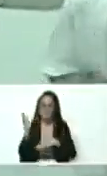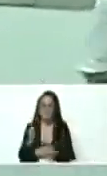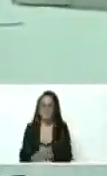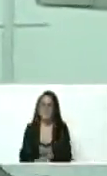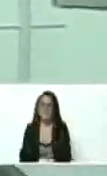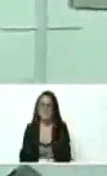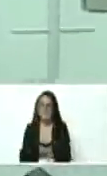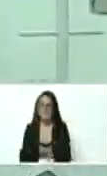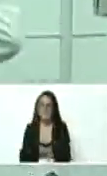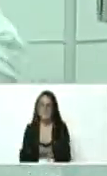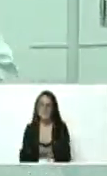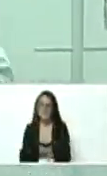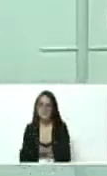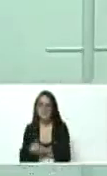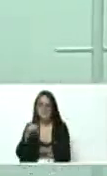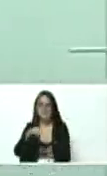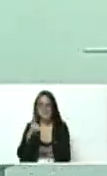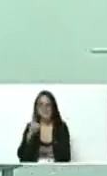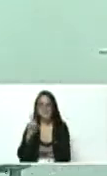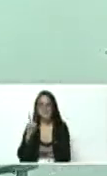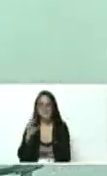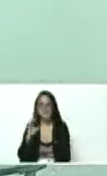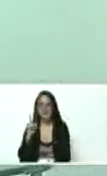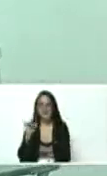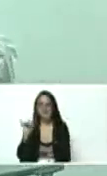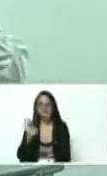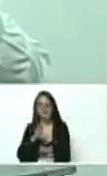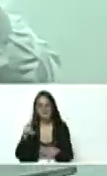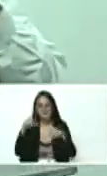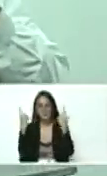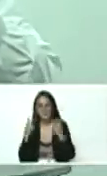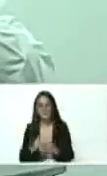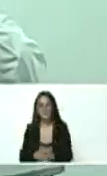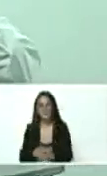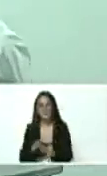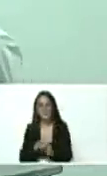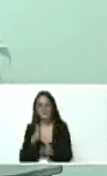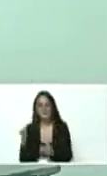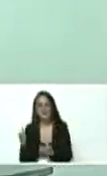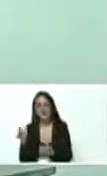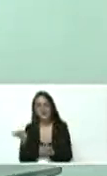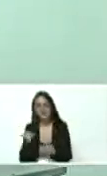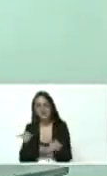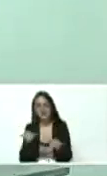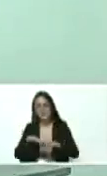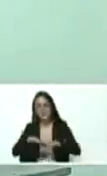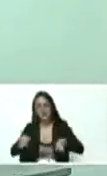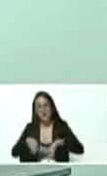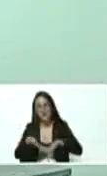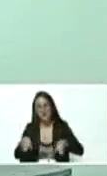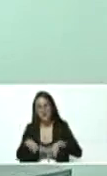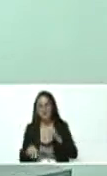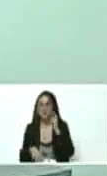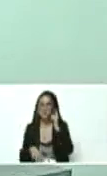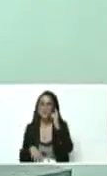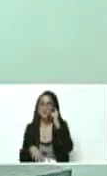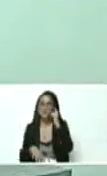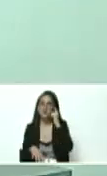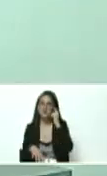Aquí estamos, pues, en el CDI de Catialamar, al lado del balneario, precisamente con las